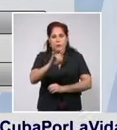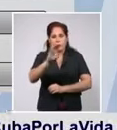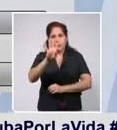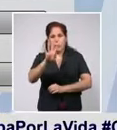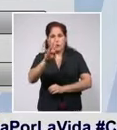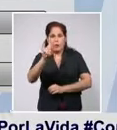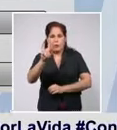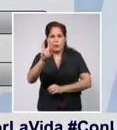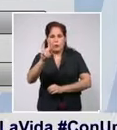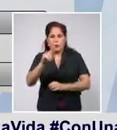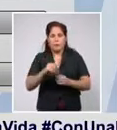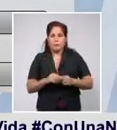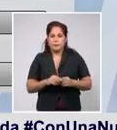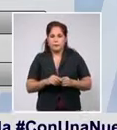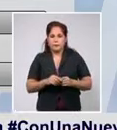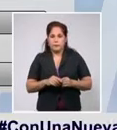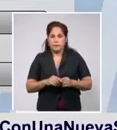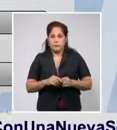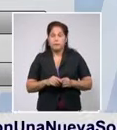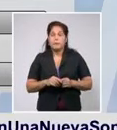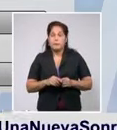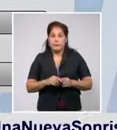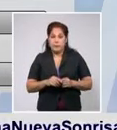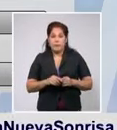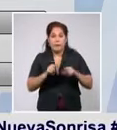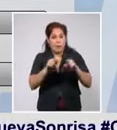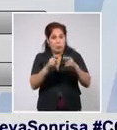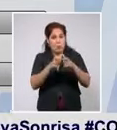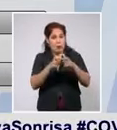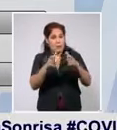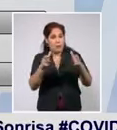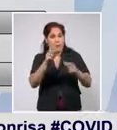124.116.941. Un número de activos muy elevado,